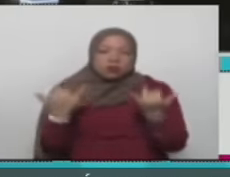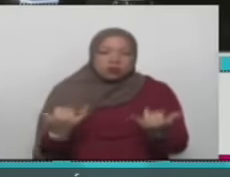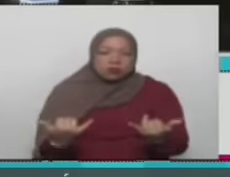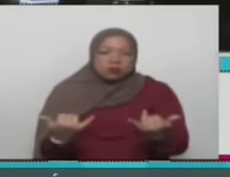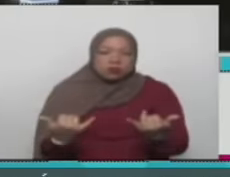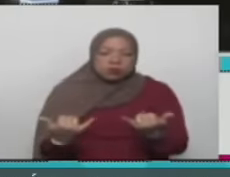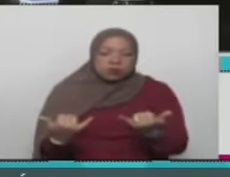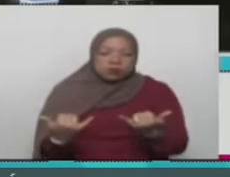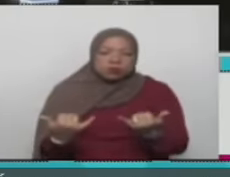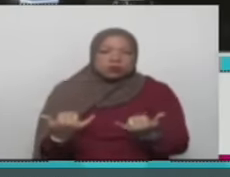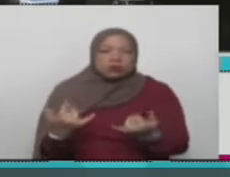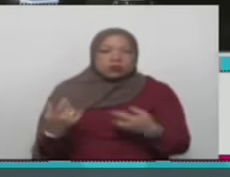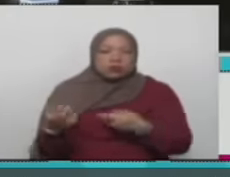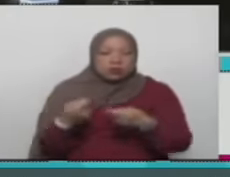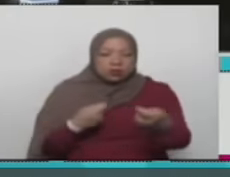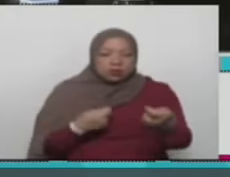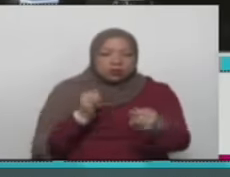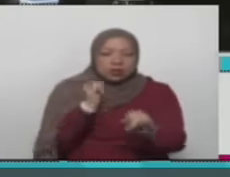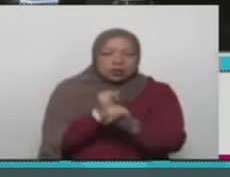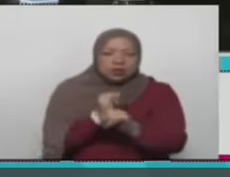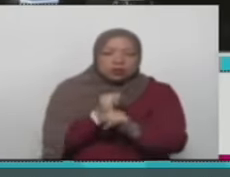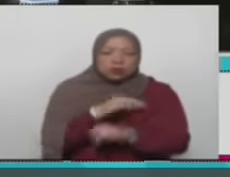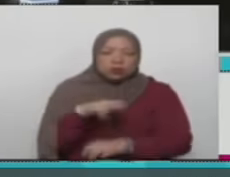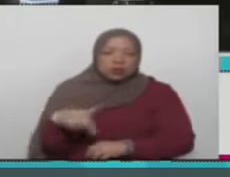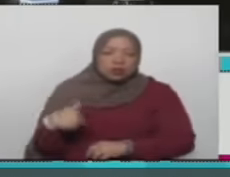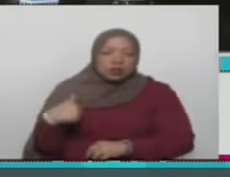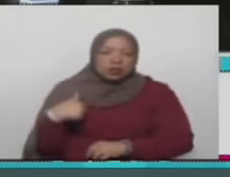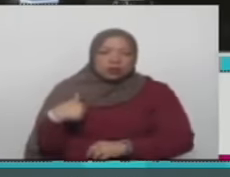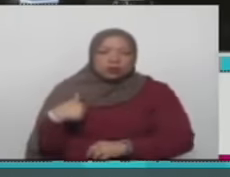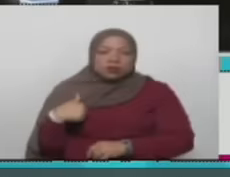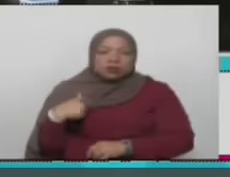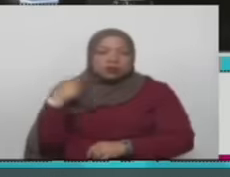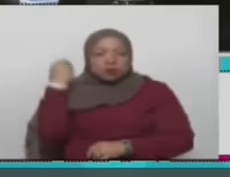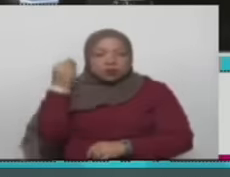sociedad. Ciberfascista, fascista, criminal.